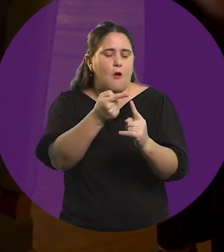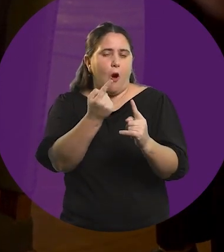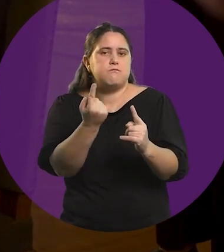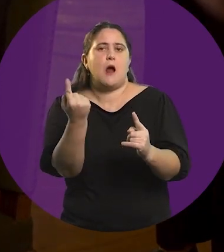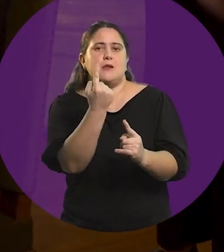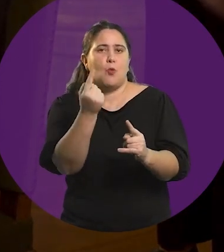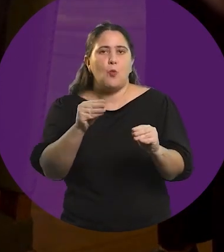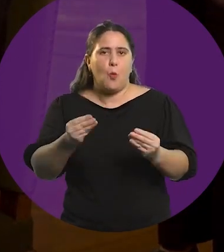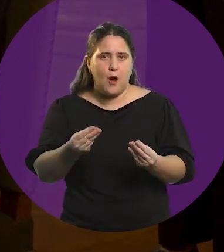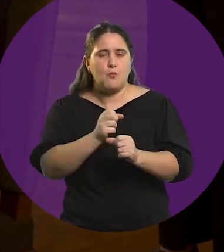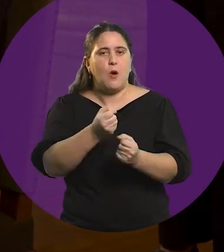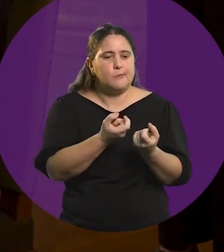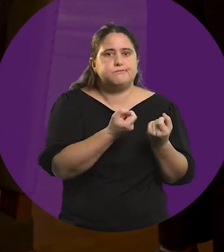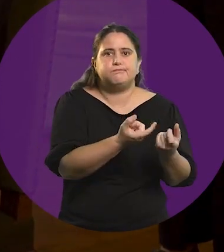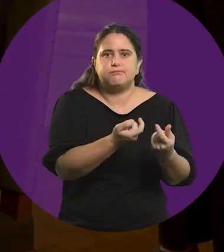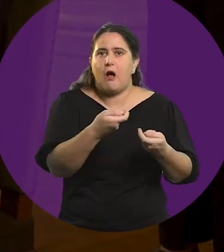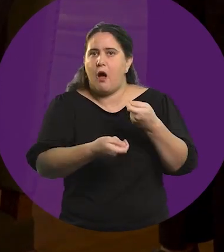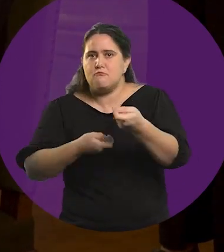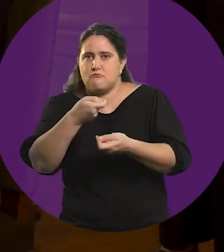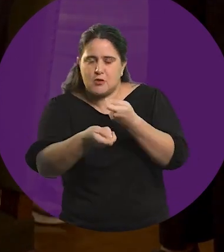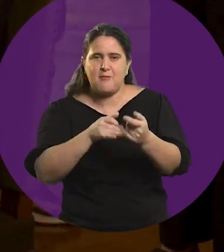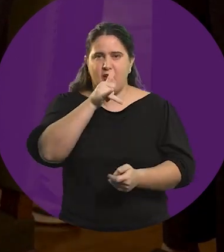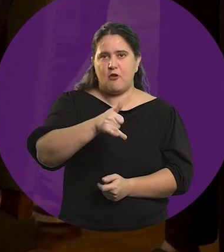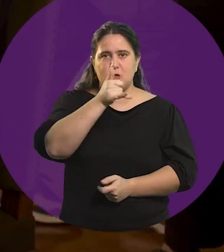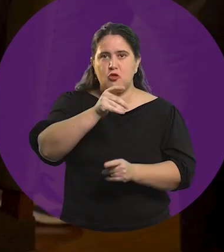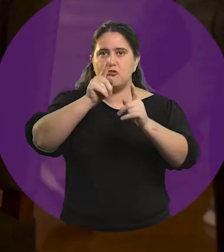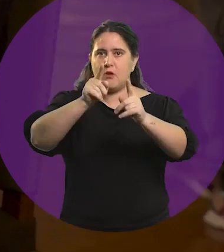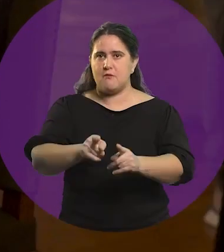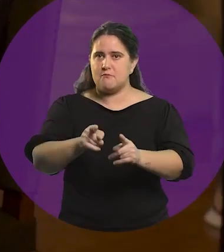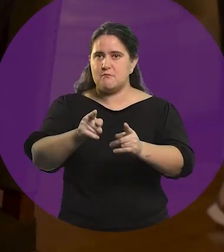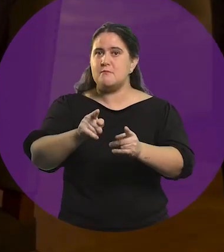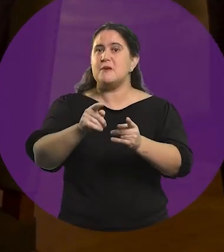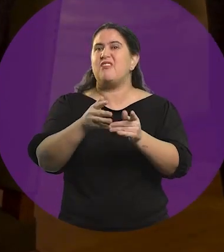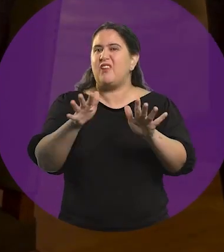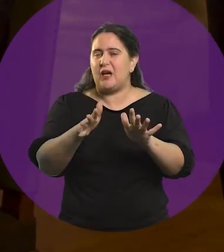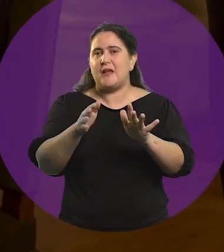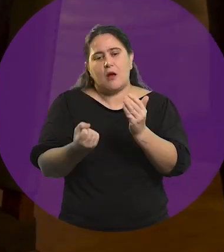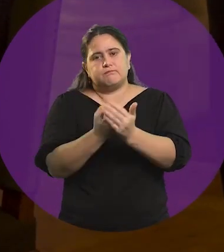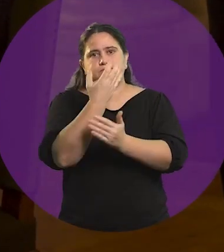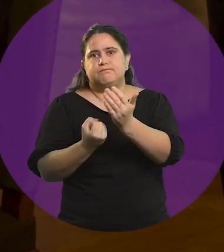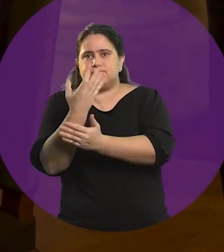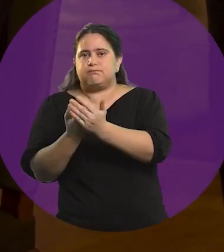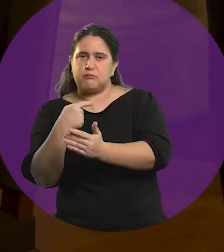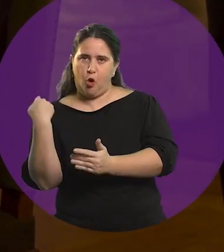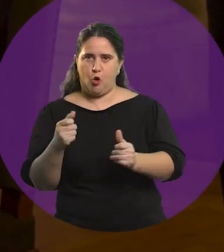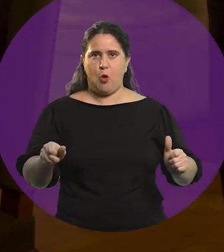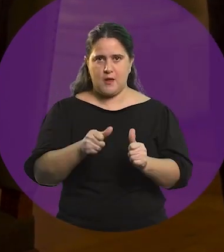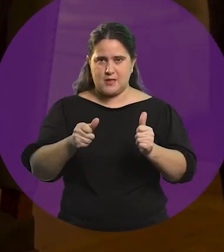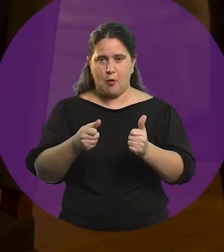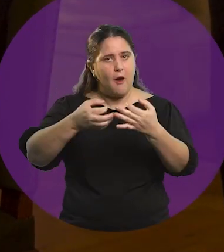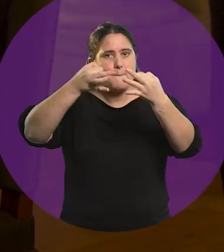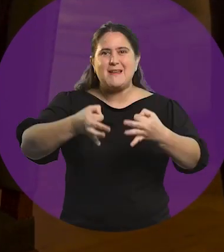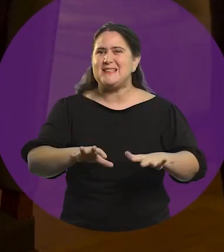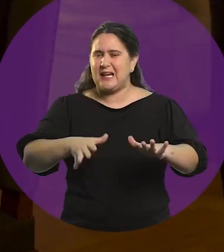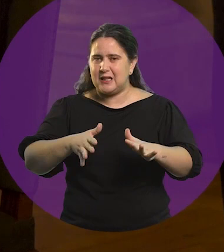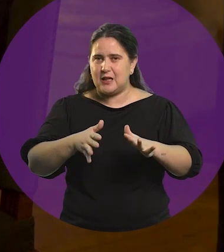misiones y objetivos es poder contribuir con información sobre las distintas iniciativas que llevamos adelante, en particular todas